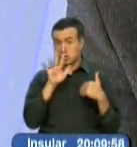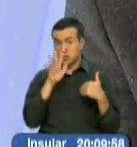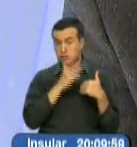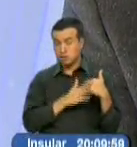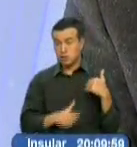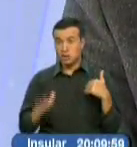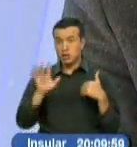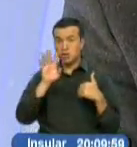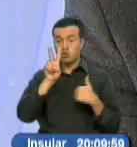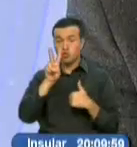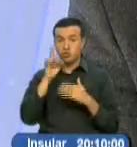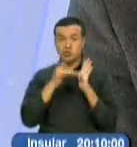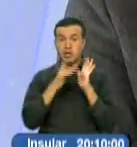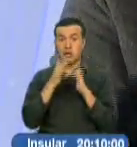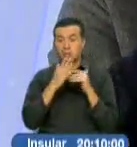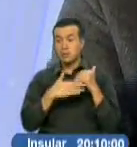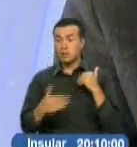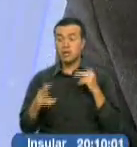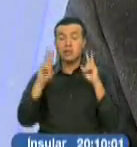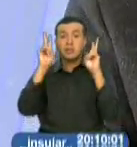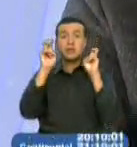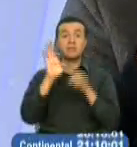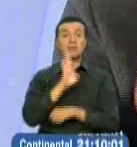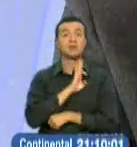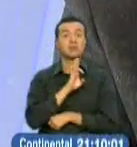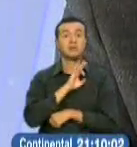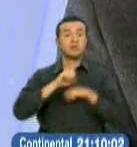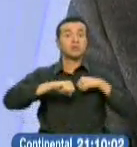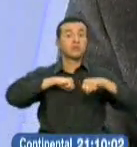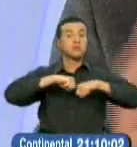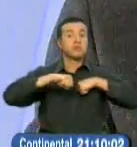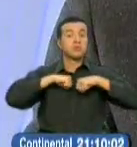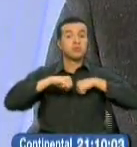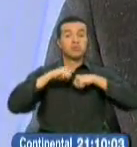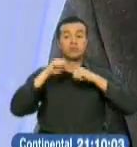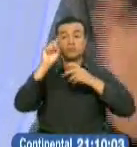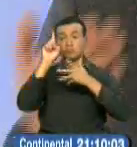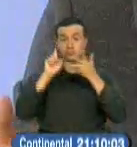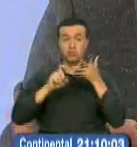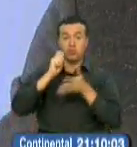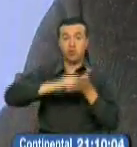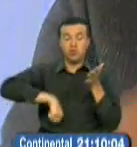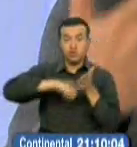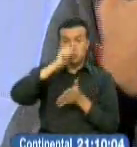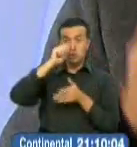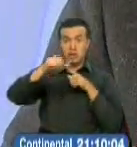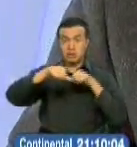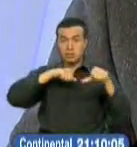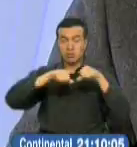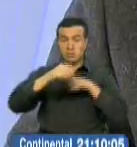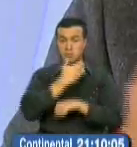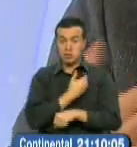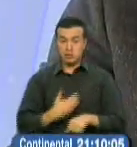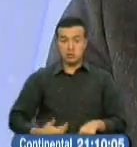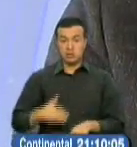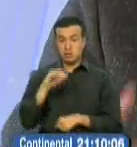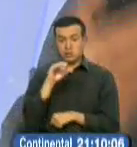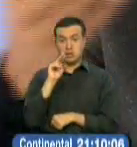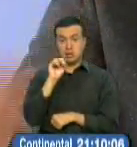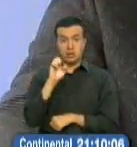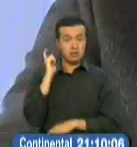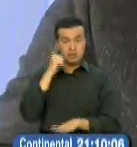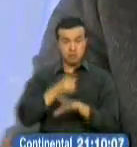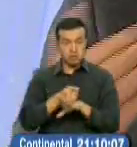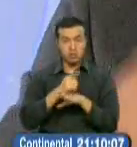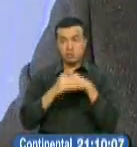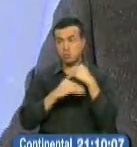de abril, viene una serie de temas técnicos, operativos, contractuales, administrativos que el presidente del Consejo tiene que disponer para